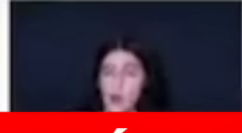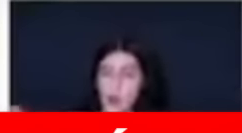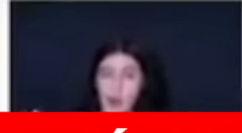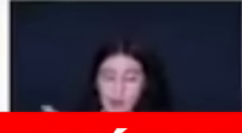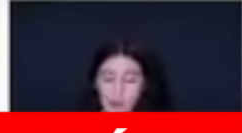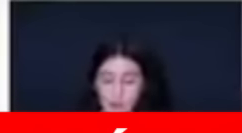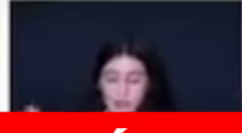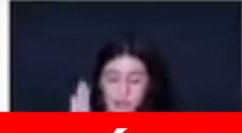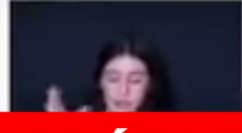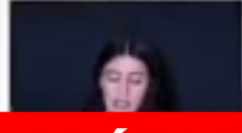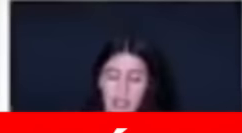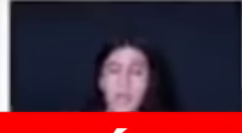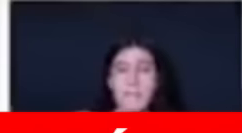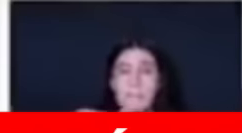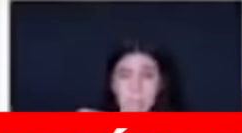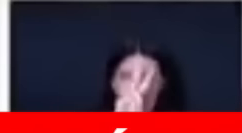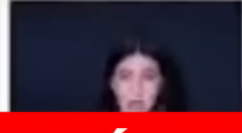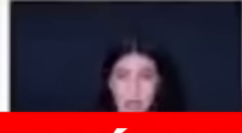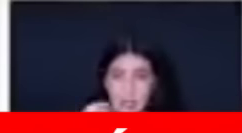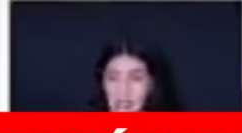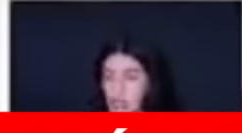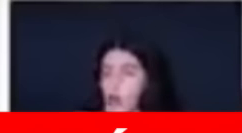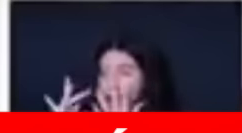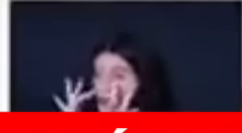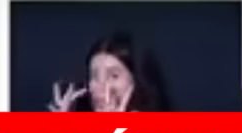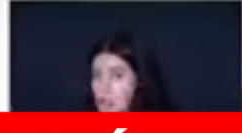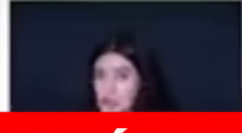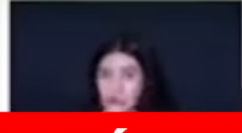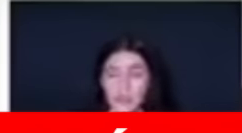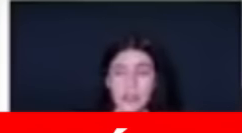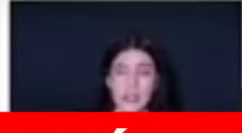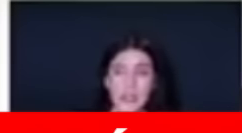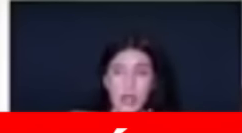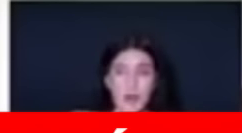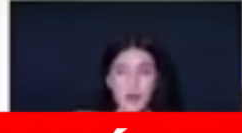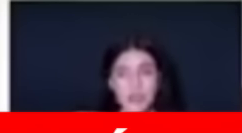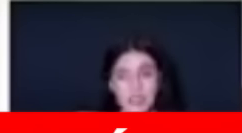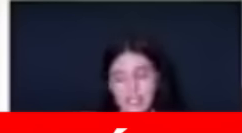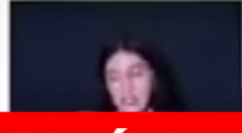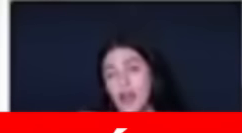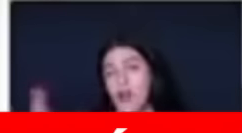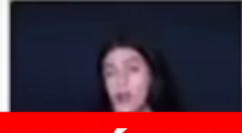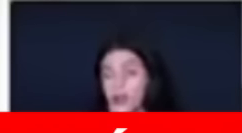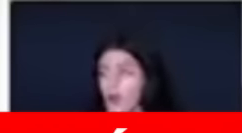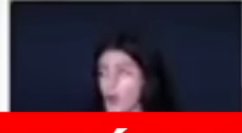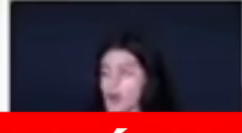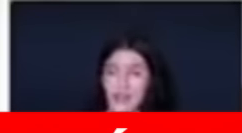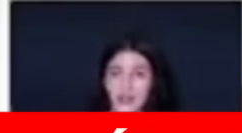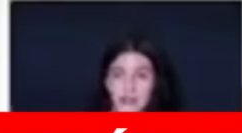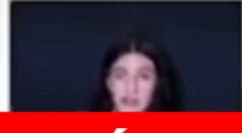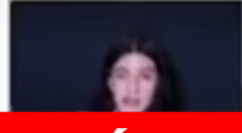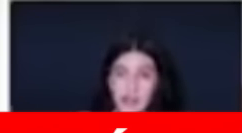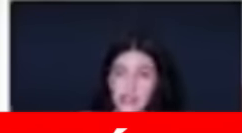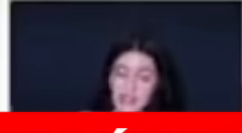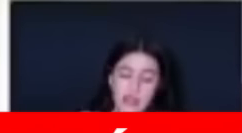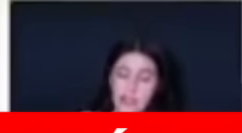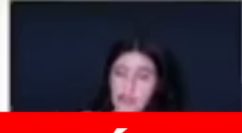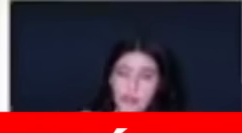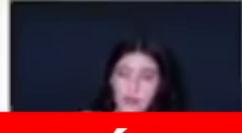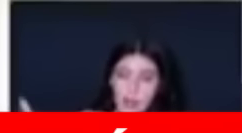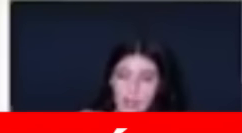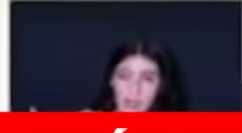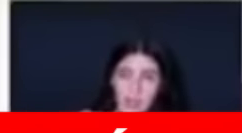criminales, valentía o rendición, justicia o impunidad. ¿De qué